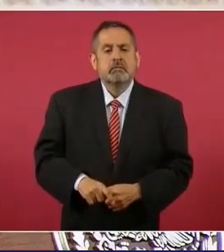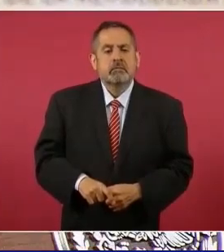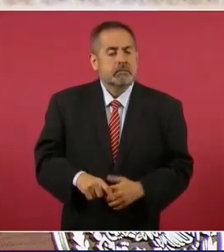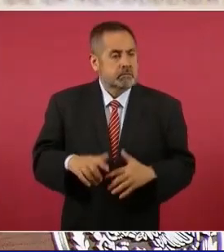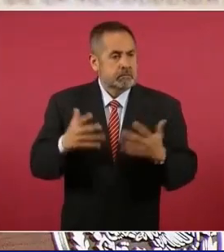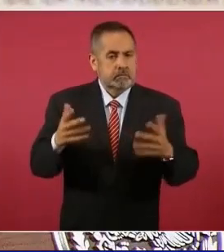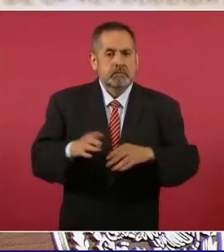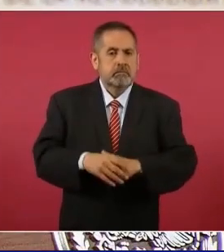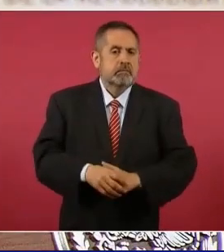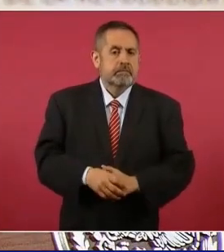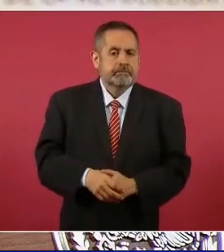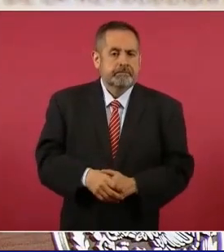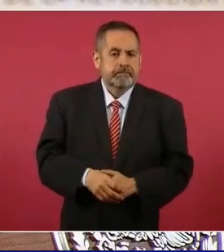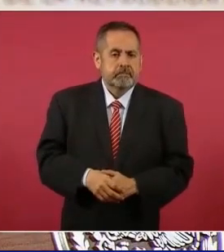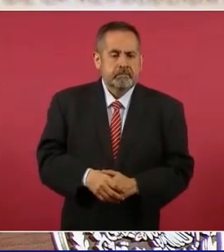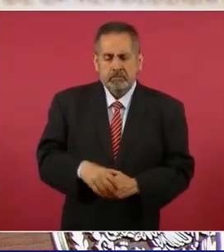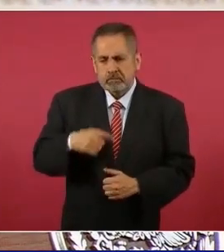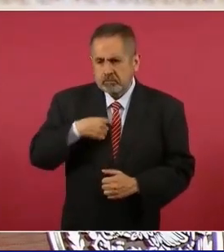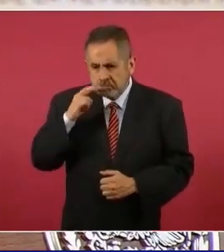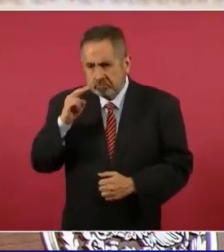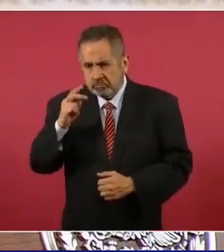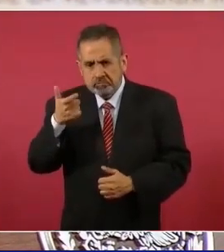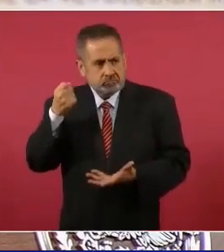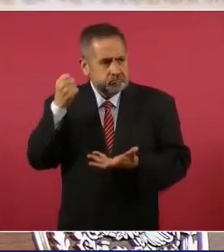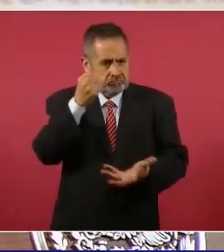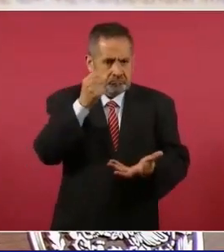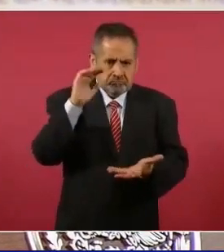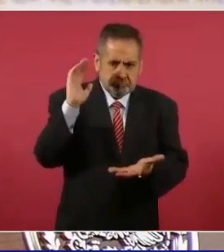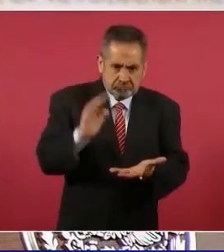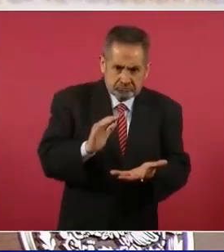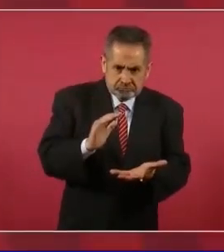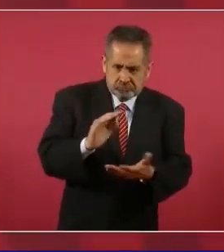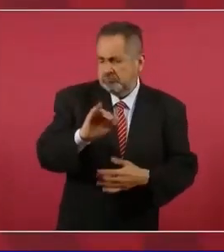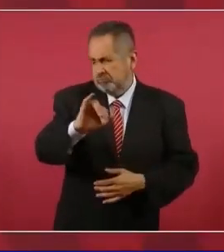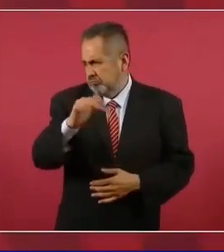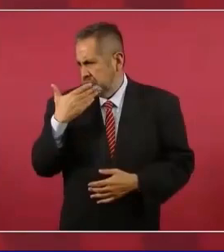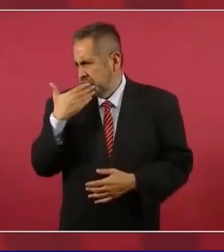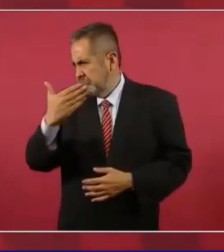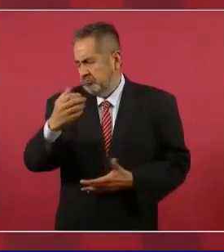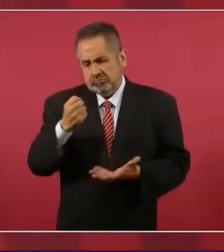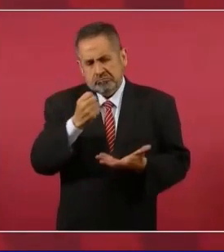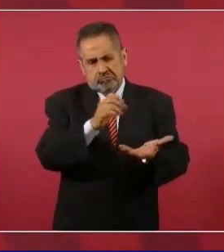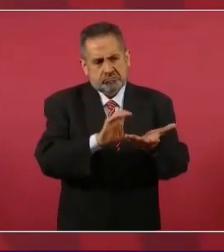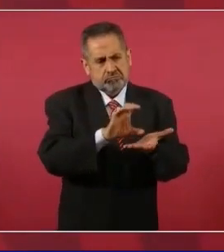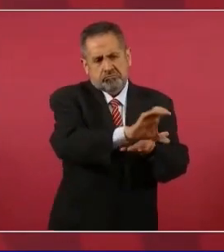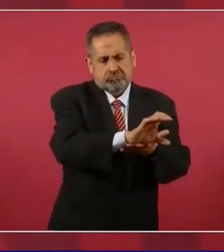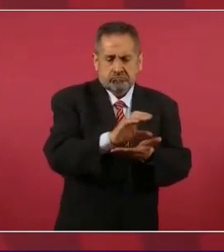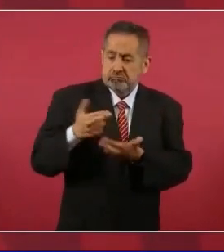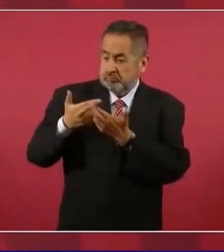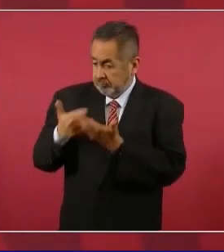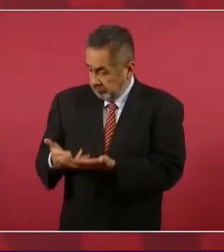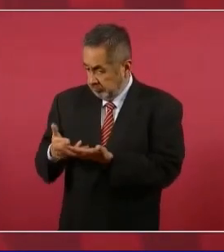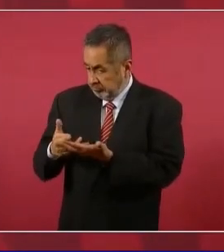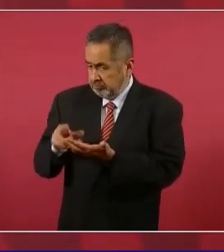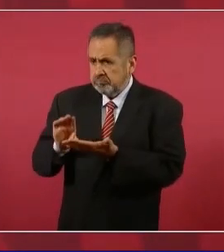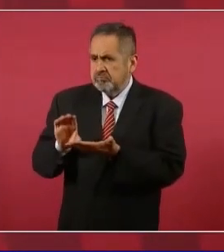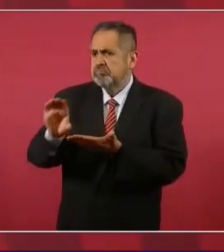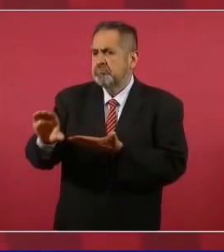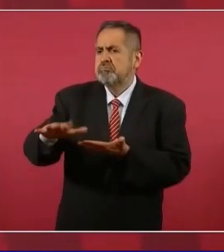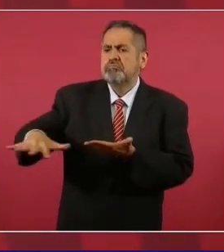Entonces, yo lo veo bien que ese dinero se utilice en apoyo a la gente